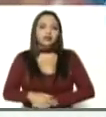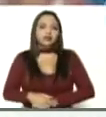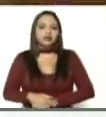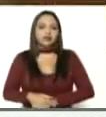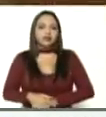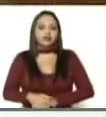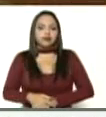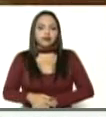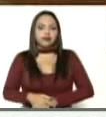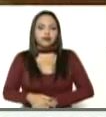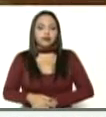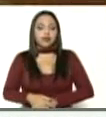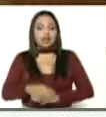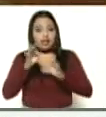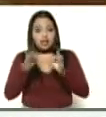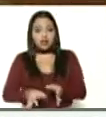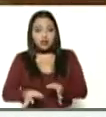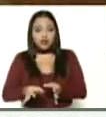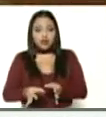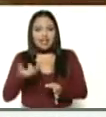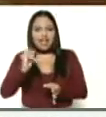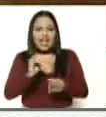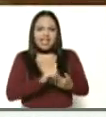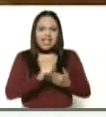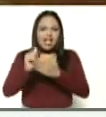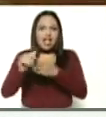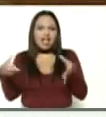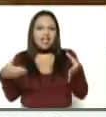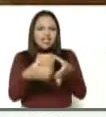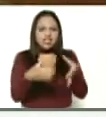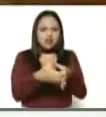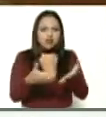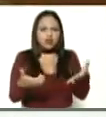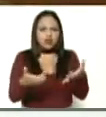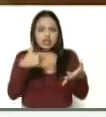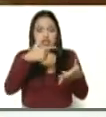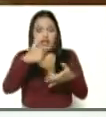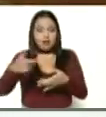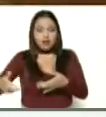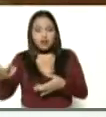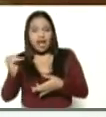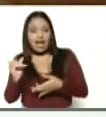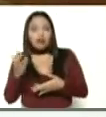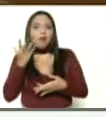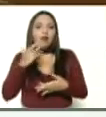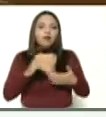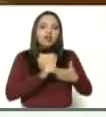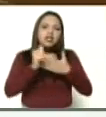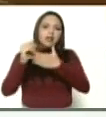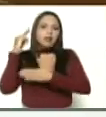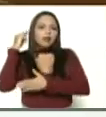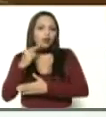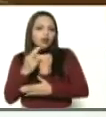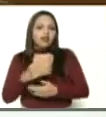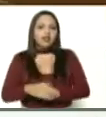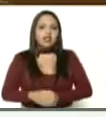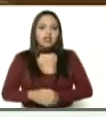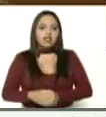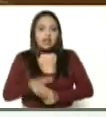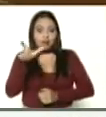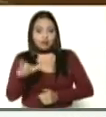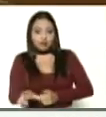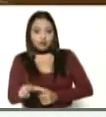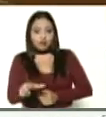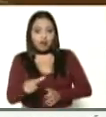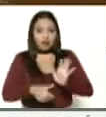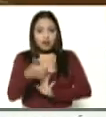aquí, los que van a llevar la vanguardia es el mantuanaje caraqueño, entre los que estaba Simón Bolívar, que era el mantuano más importante, por eso